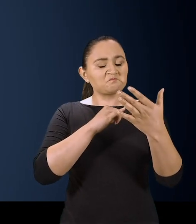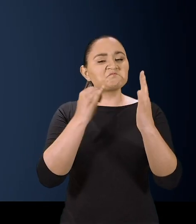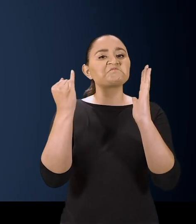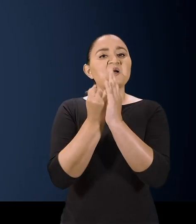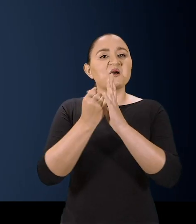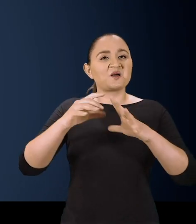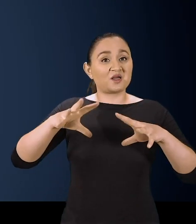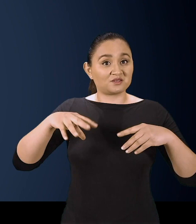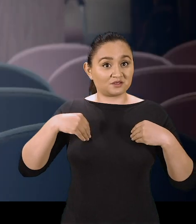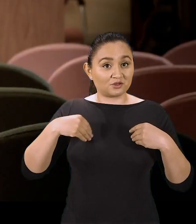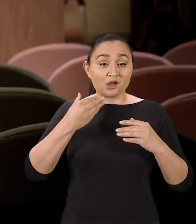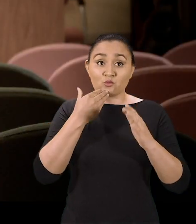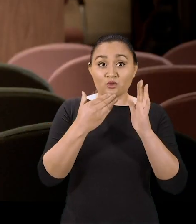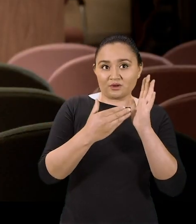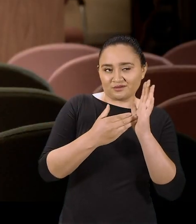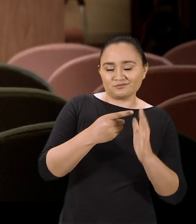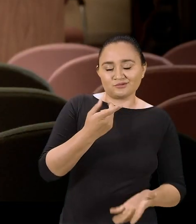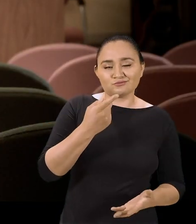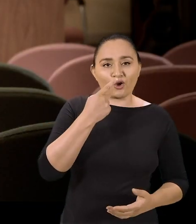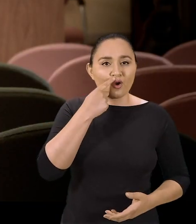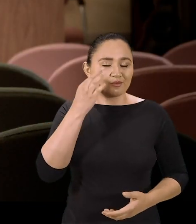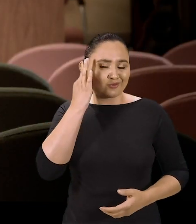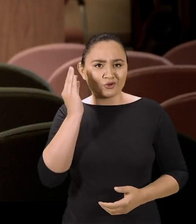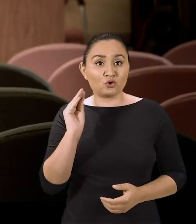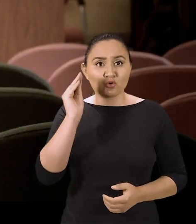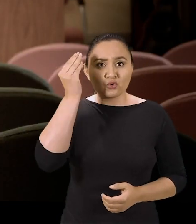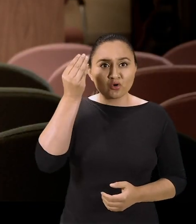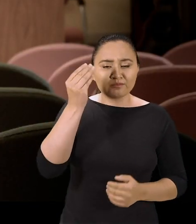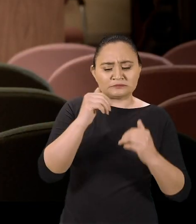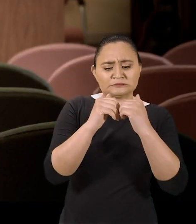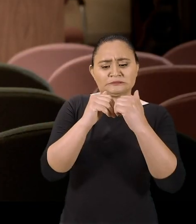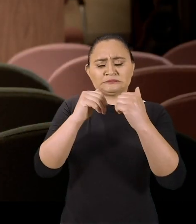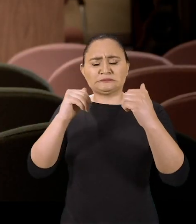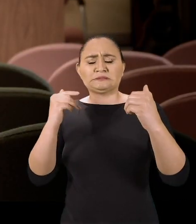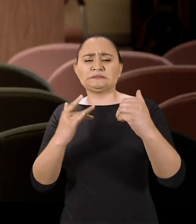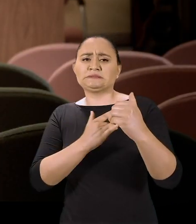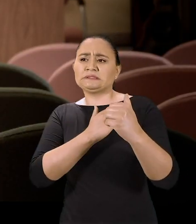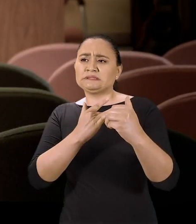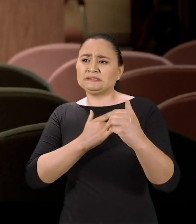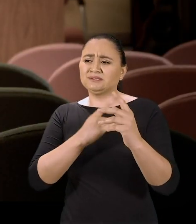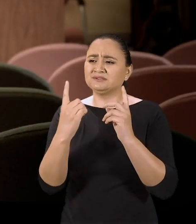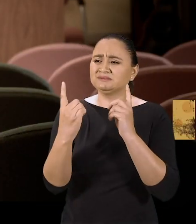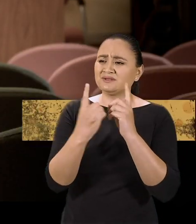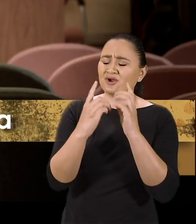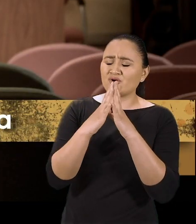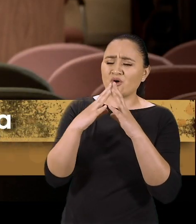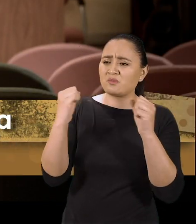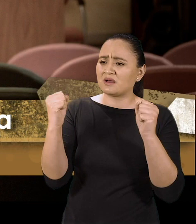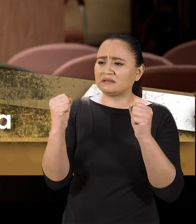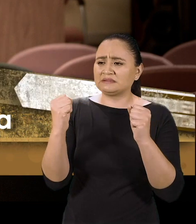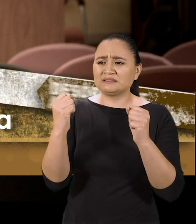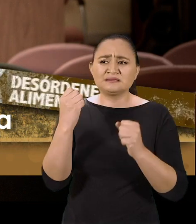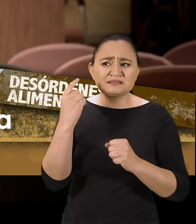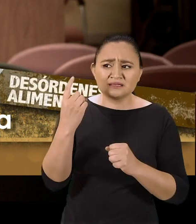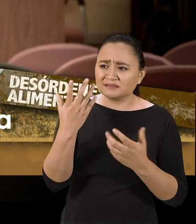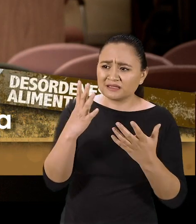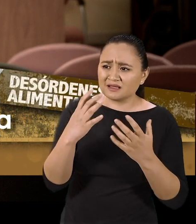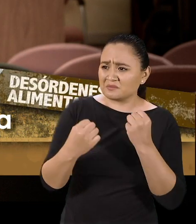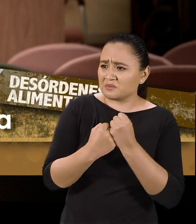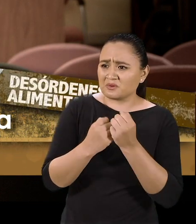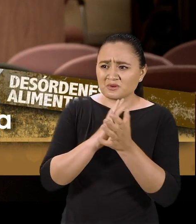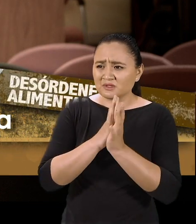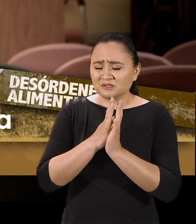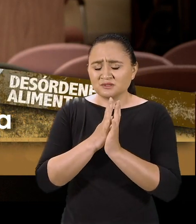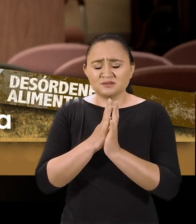de identidad muchas veces las pacientes se sienten aisladas no encuentran una persona que les comprenda a una